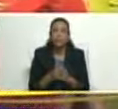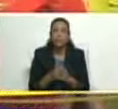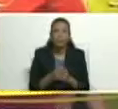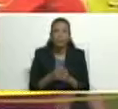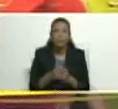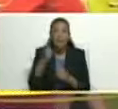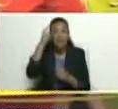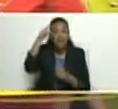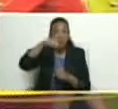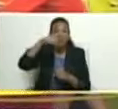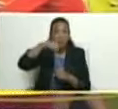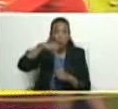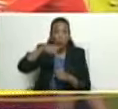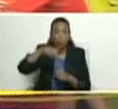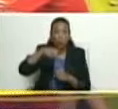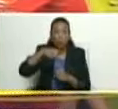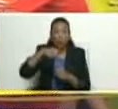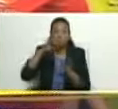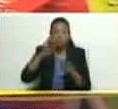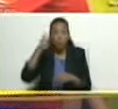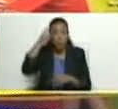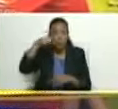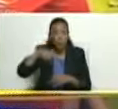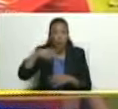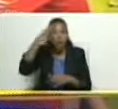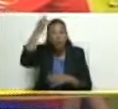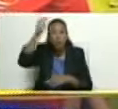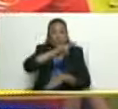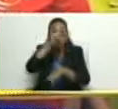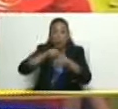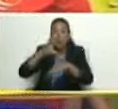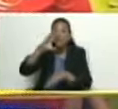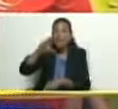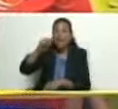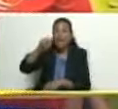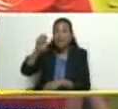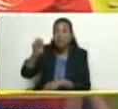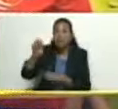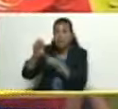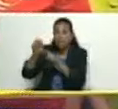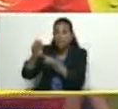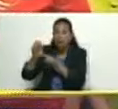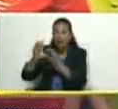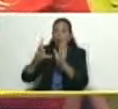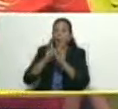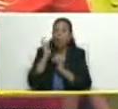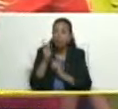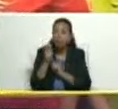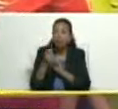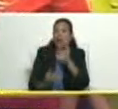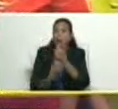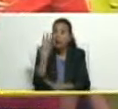el día de hoy, el Consejo Nacional Electoral, Poder Electoral Constitucional del país,